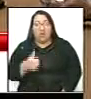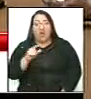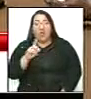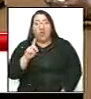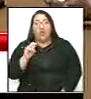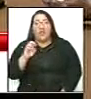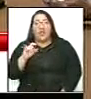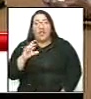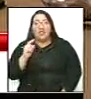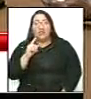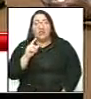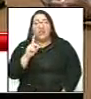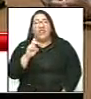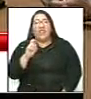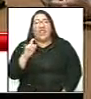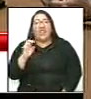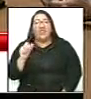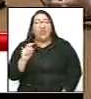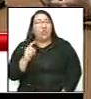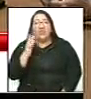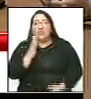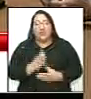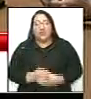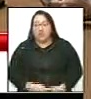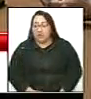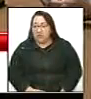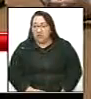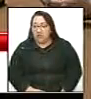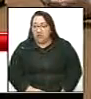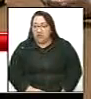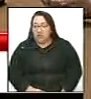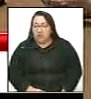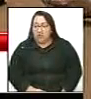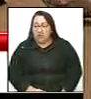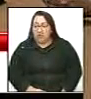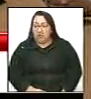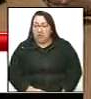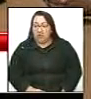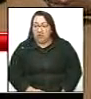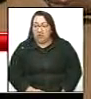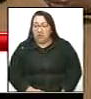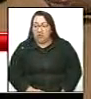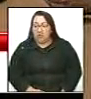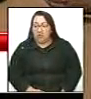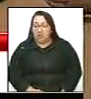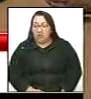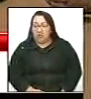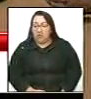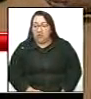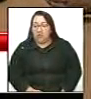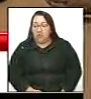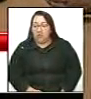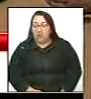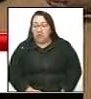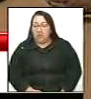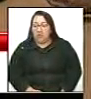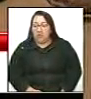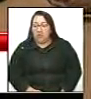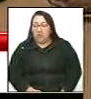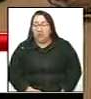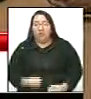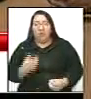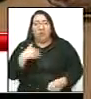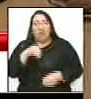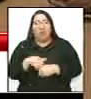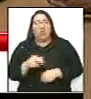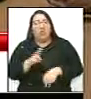no es una infracción. El plagio es un delito, no es una infracción. ¿Cómo nos pueden inducir a nosotros a votar en ese sentido, por